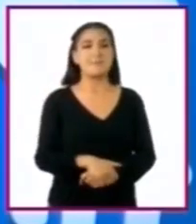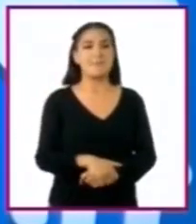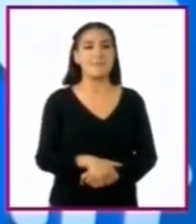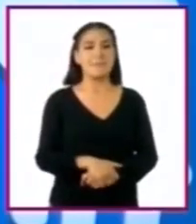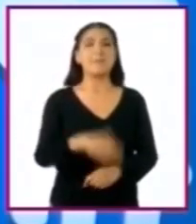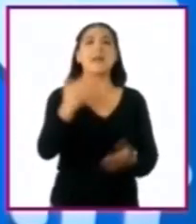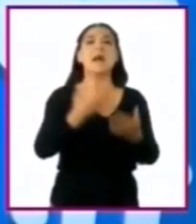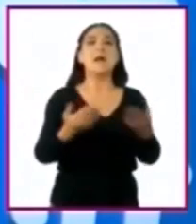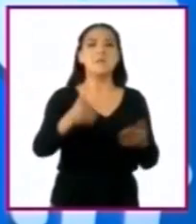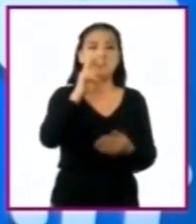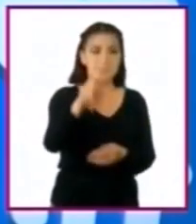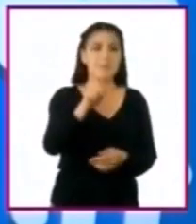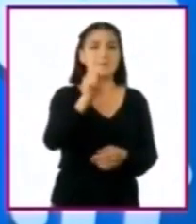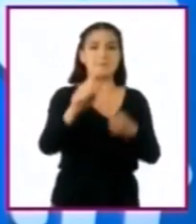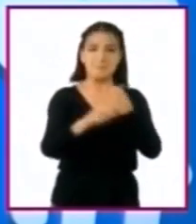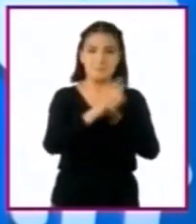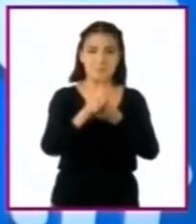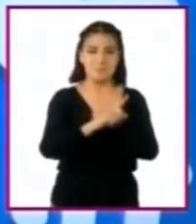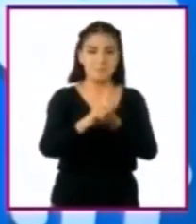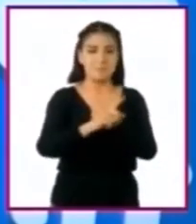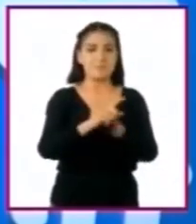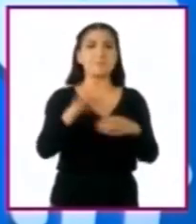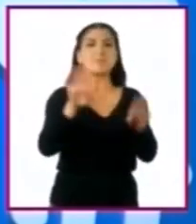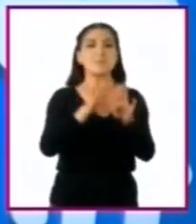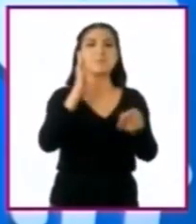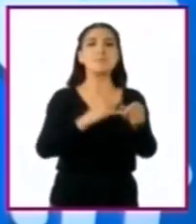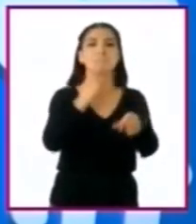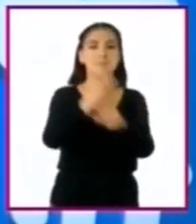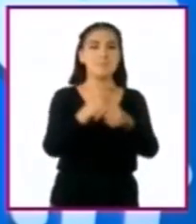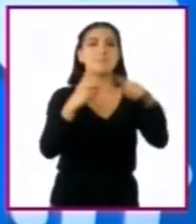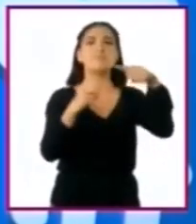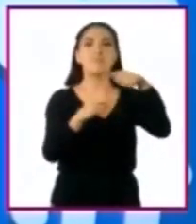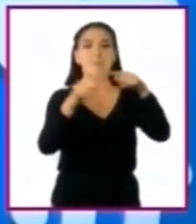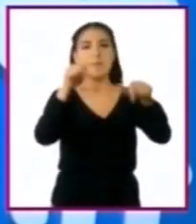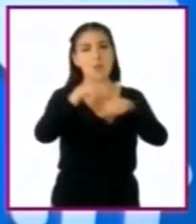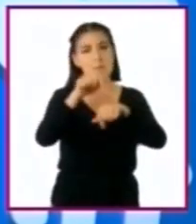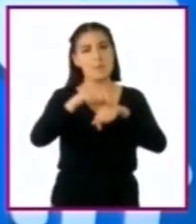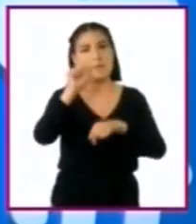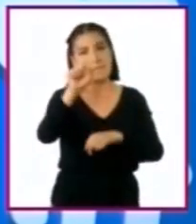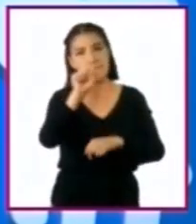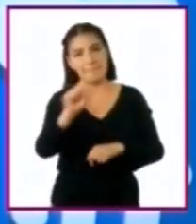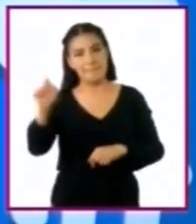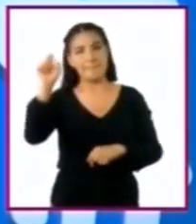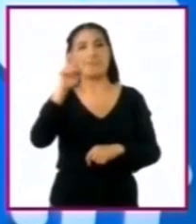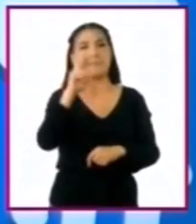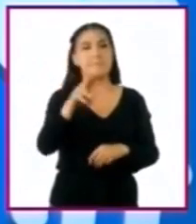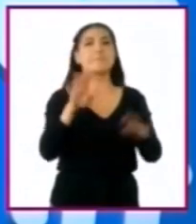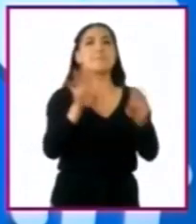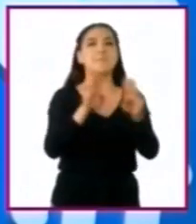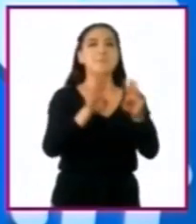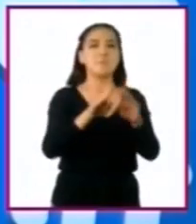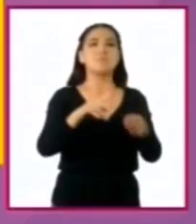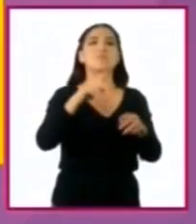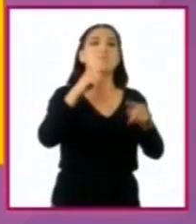Ahora vamos a resolver un problema de aplicación de la división de números decimales, positivos y negativos.